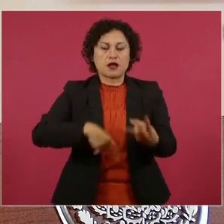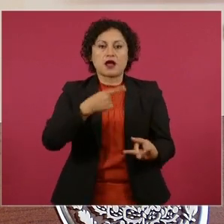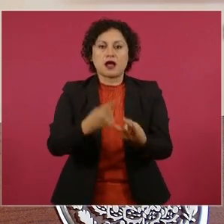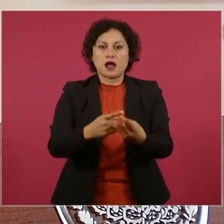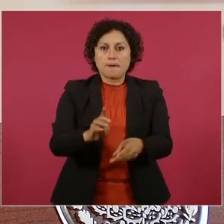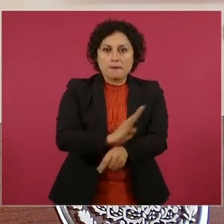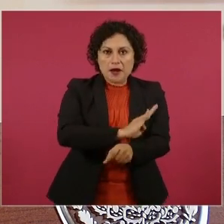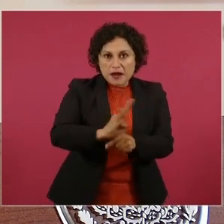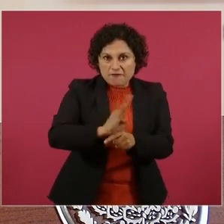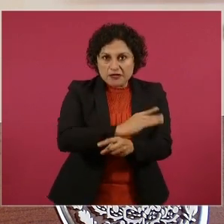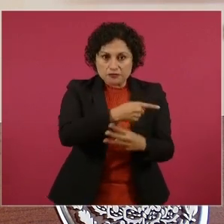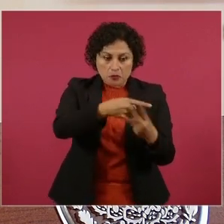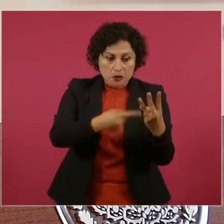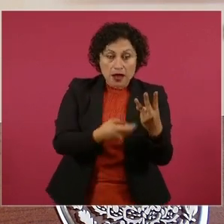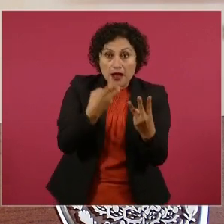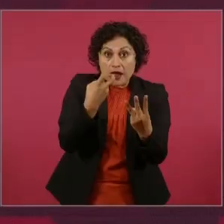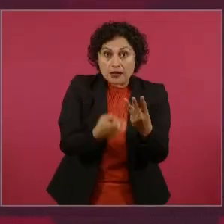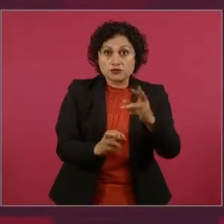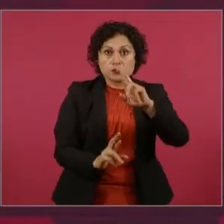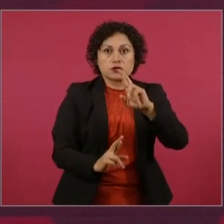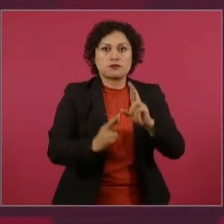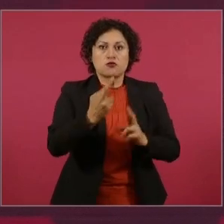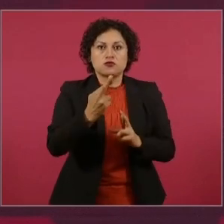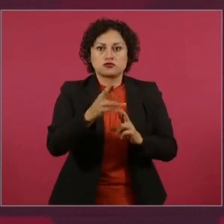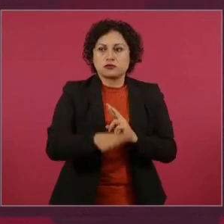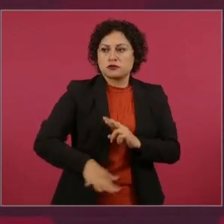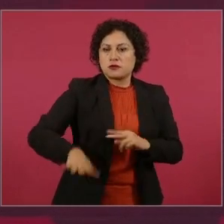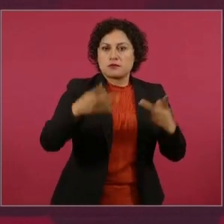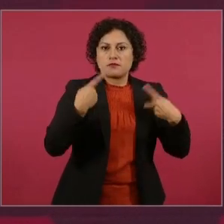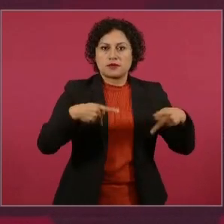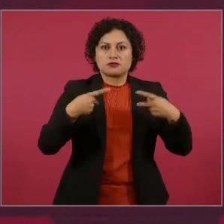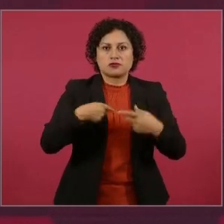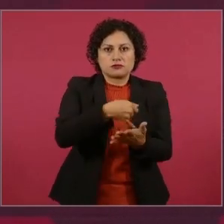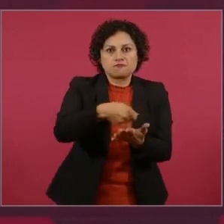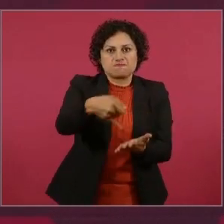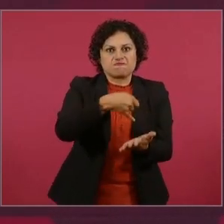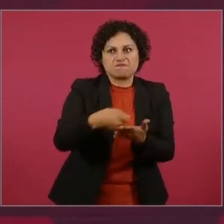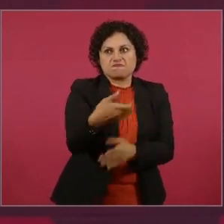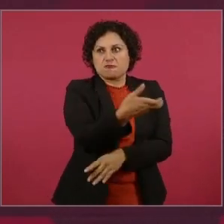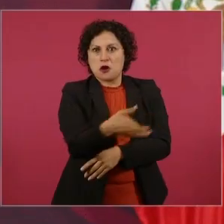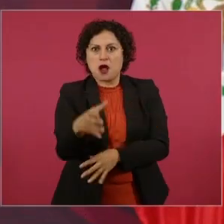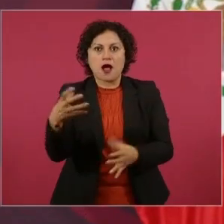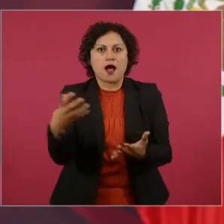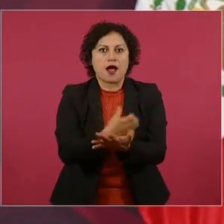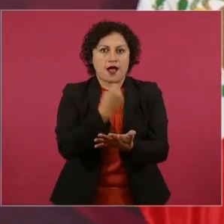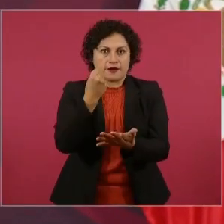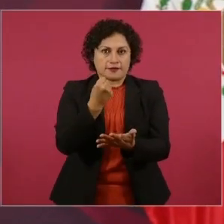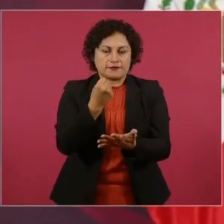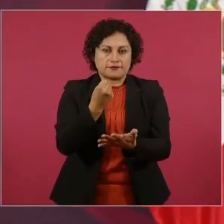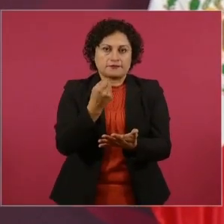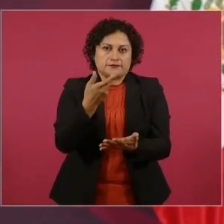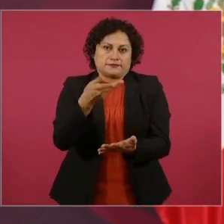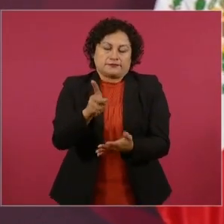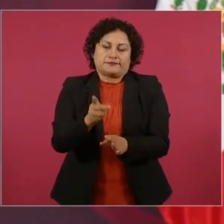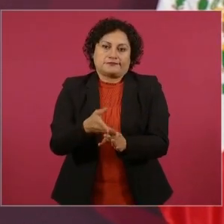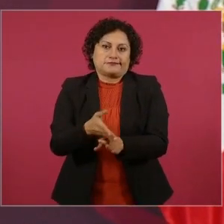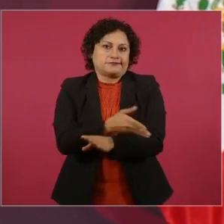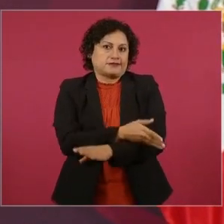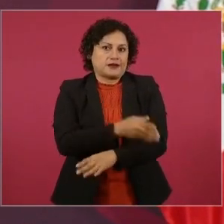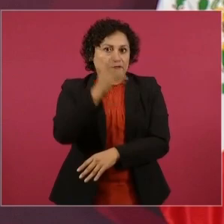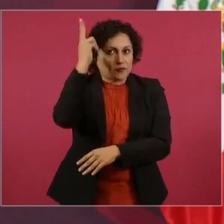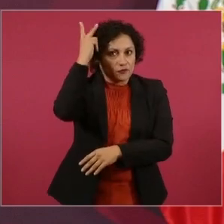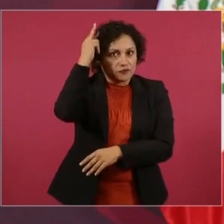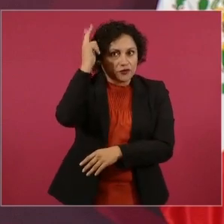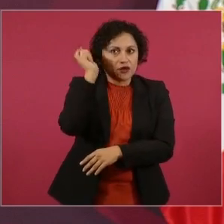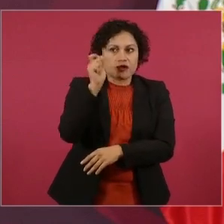y el derecho de los campesinos a la tierra con Porfirio Díaz era reprimir a los